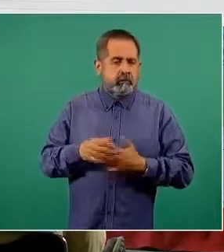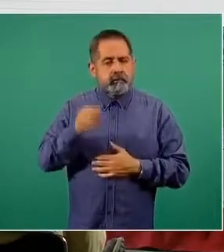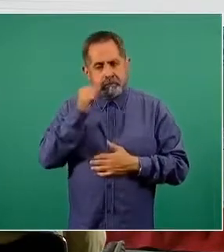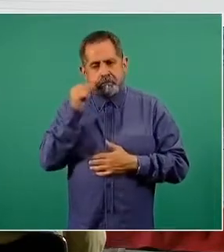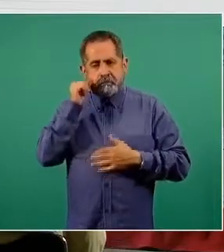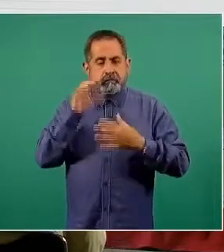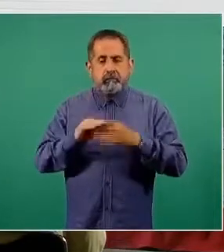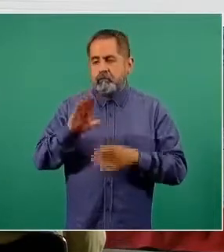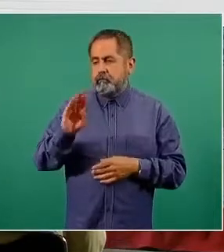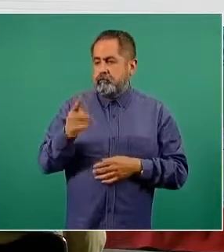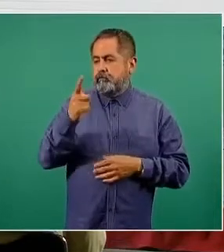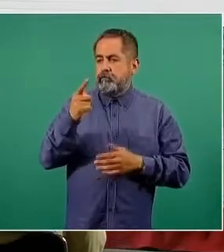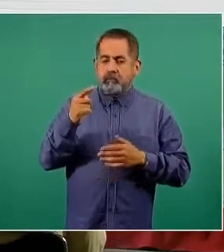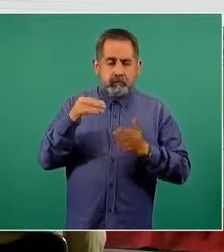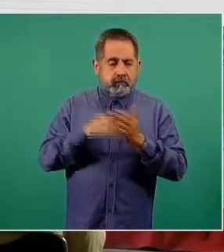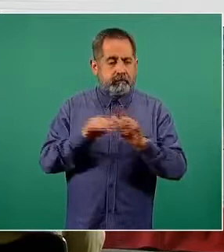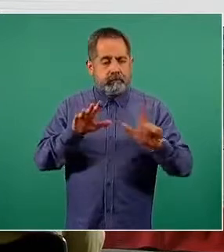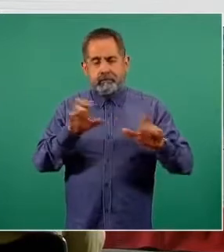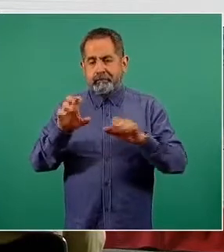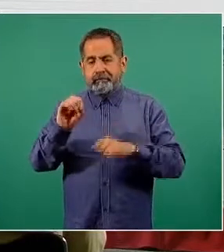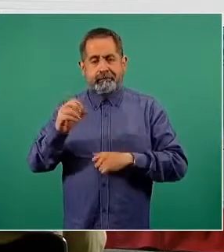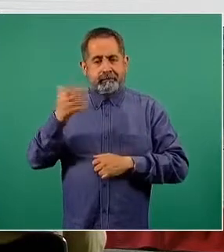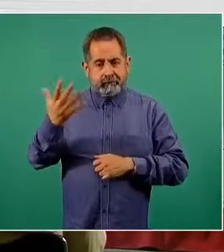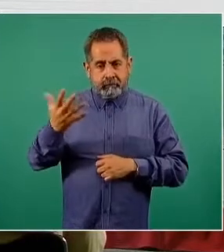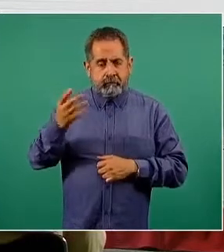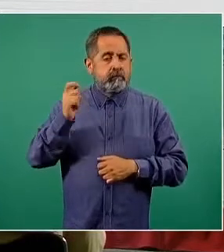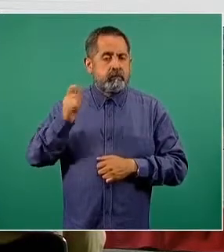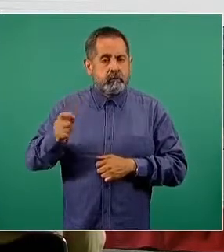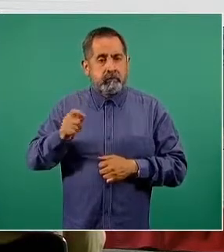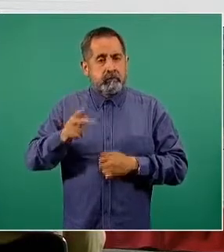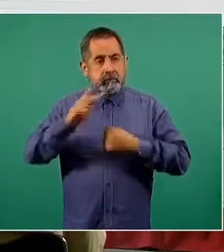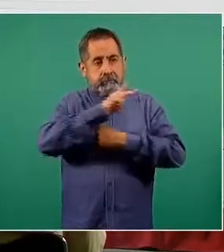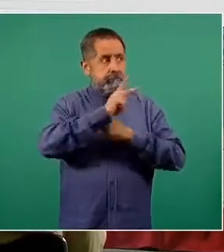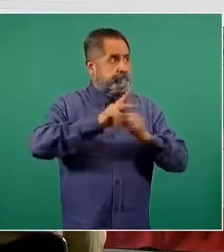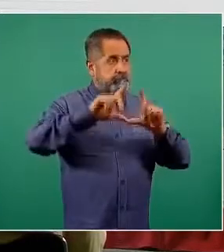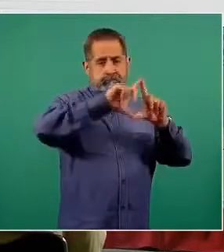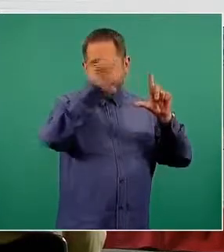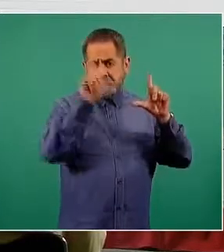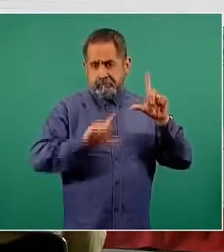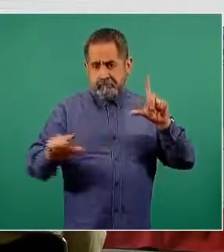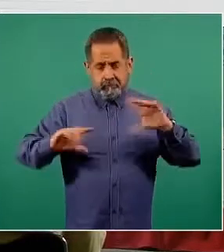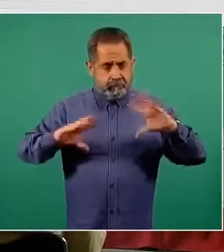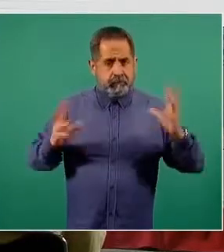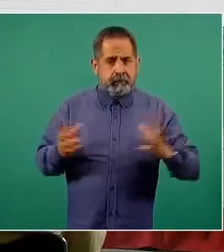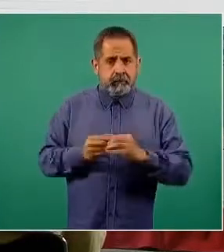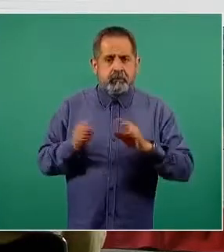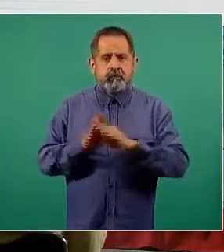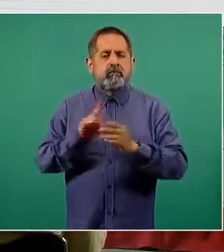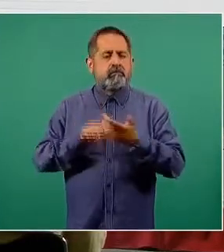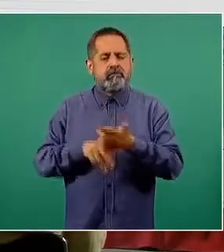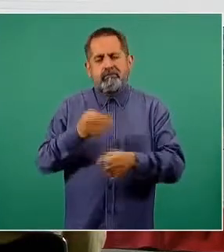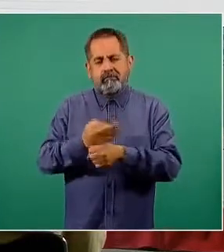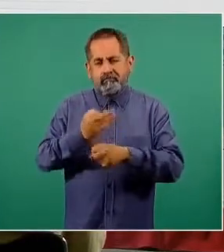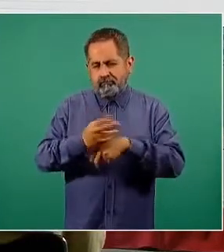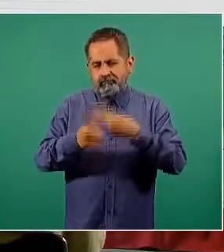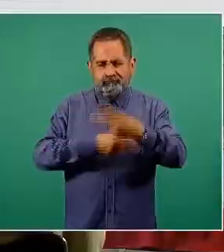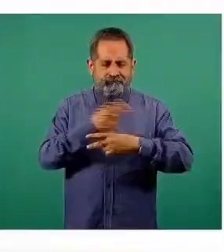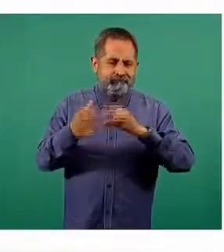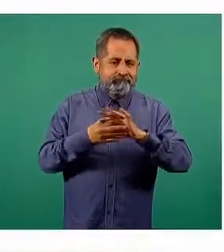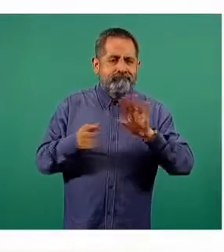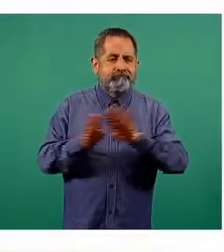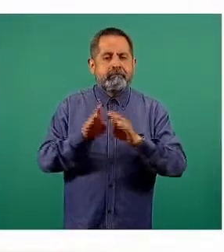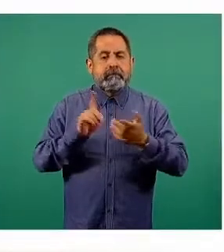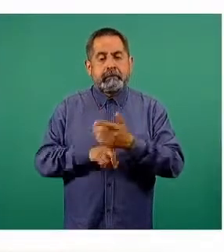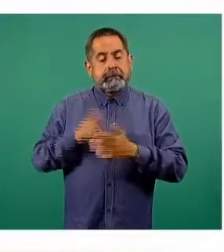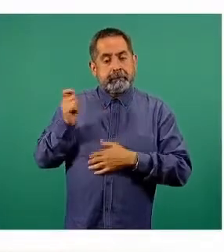vacunó: 91.705 dosis a lo largo de todo el país. Noten ustedes, vamos a hablar ahorita un poco de esto, cómo tiene